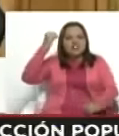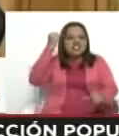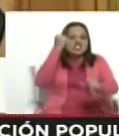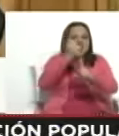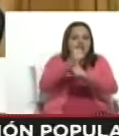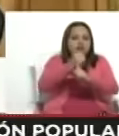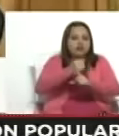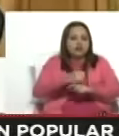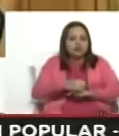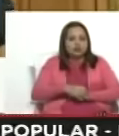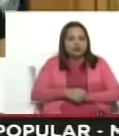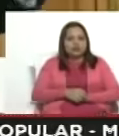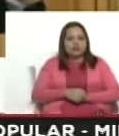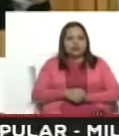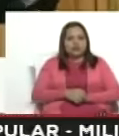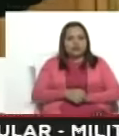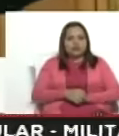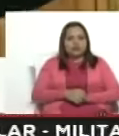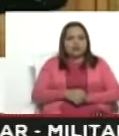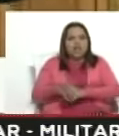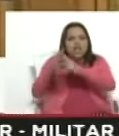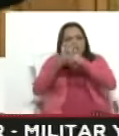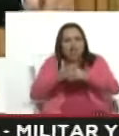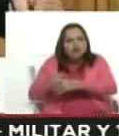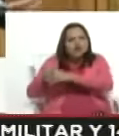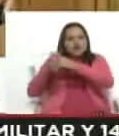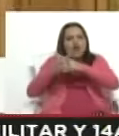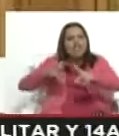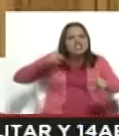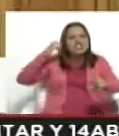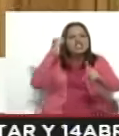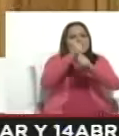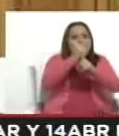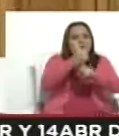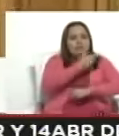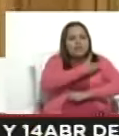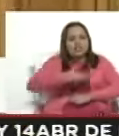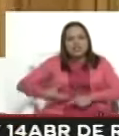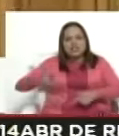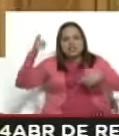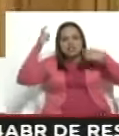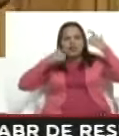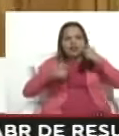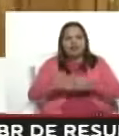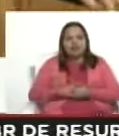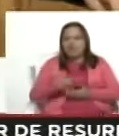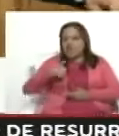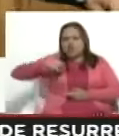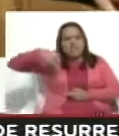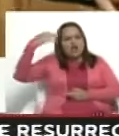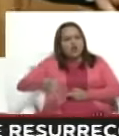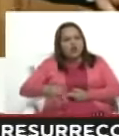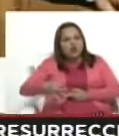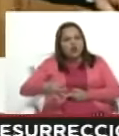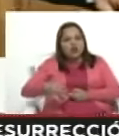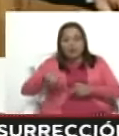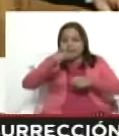El imperialismo norteamericano asesinó al comandante Chávez. no tengo ninguna duda, con agentes